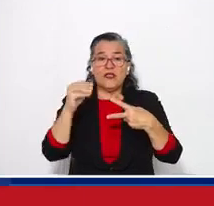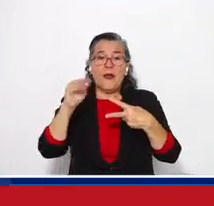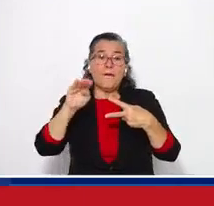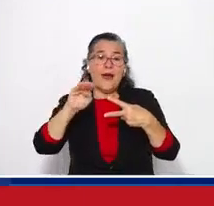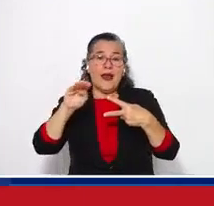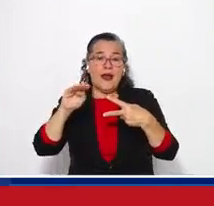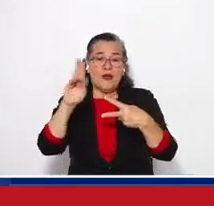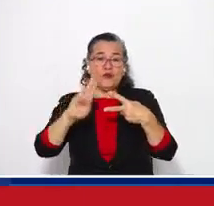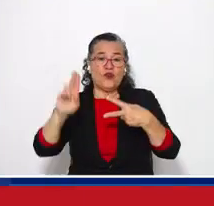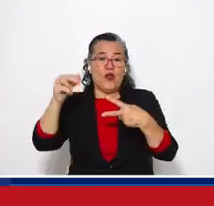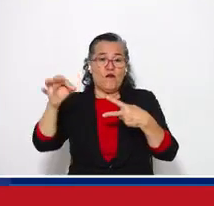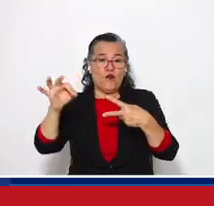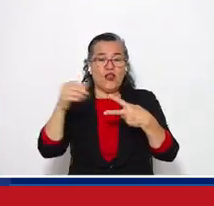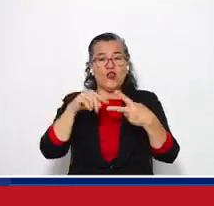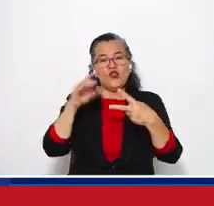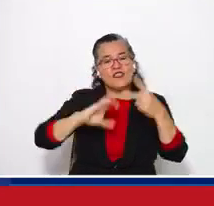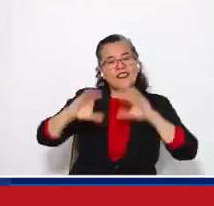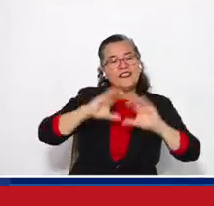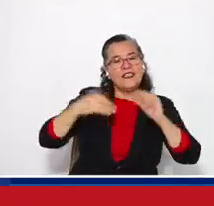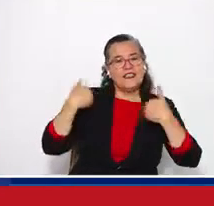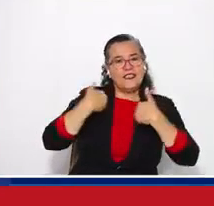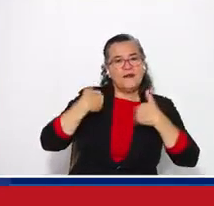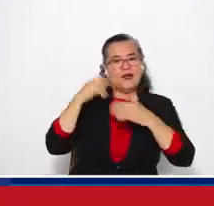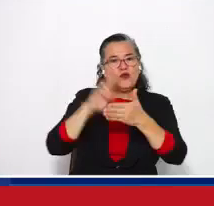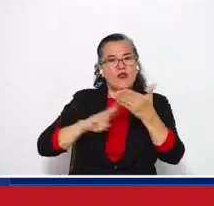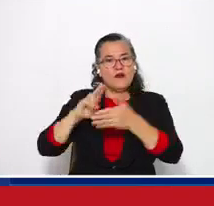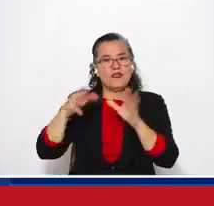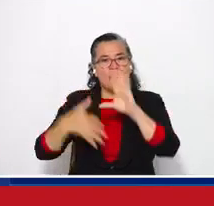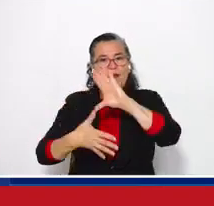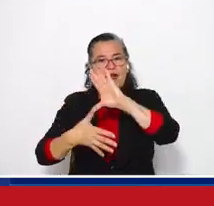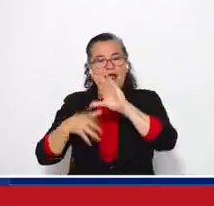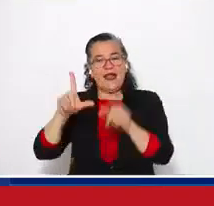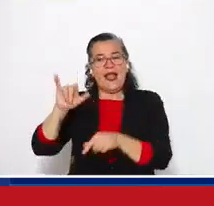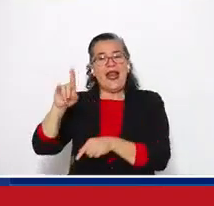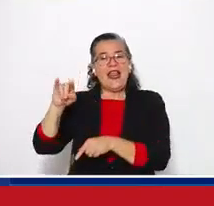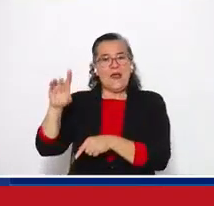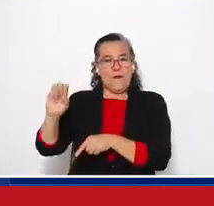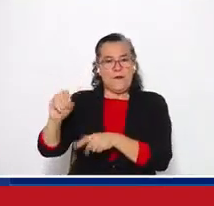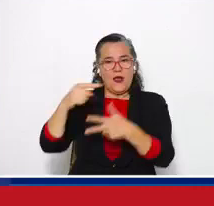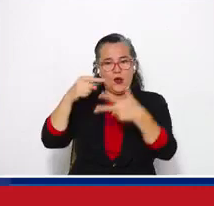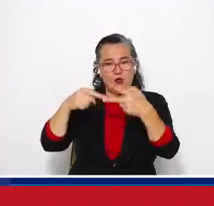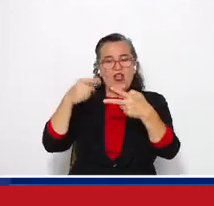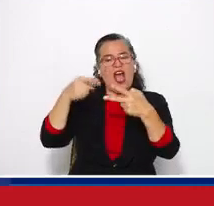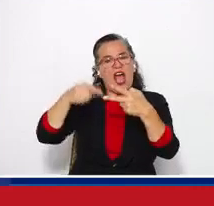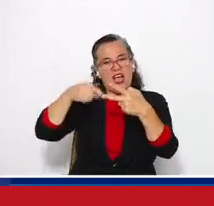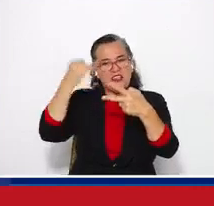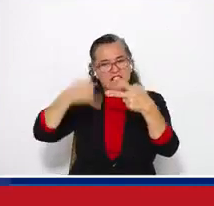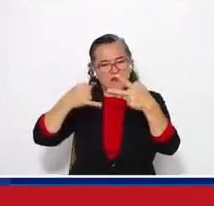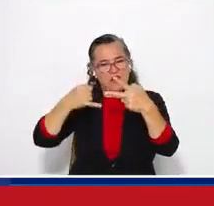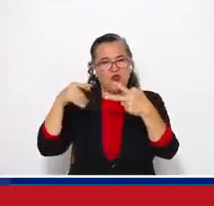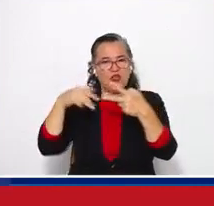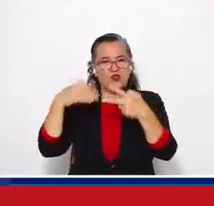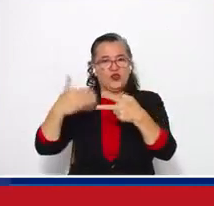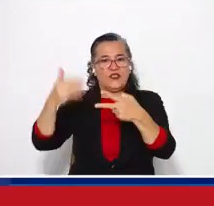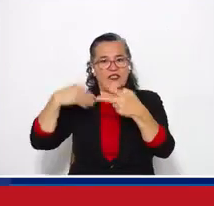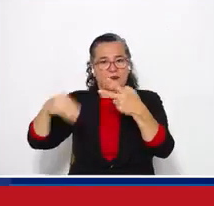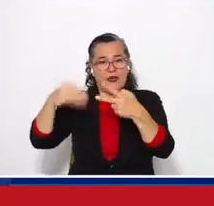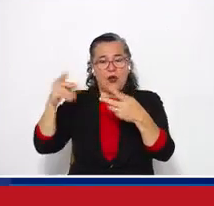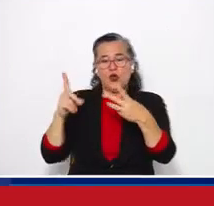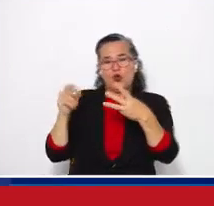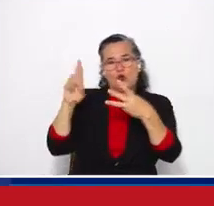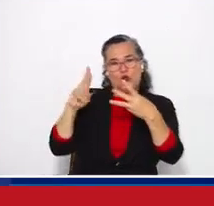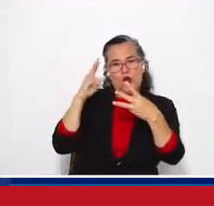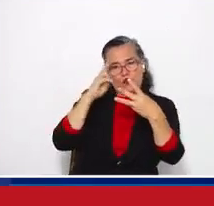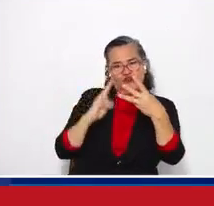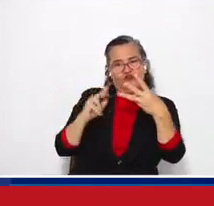Florida y otra en ciencias animales de la Universidad Americana de Beirut, Líbano, donde terminó sus estudios de pregrado. Recibió el doctorado honorario